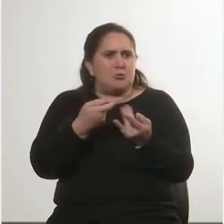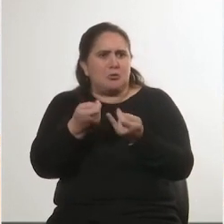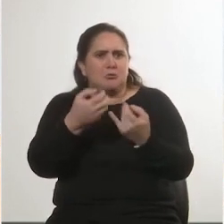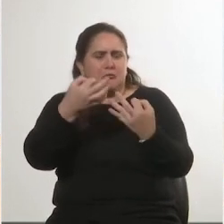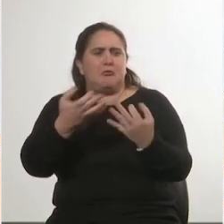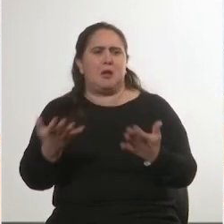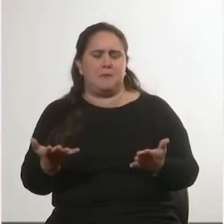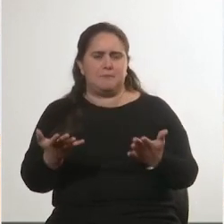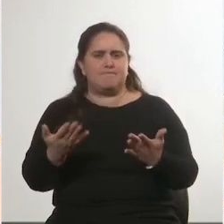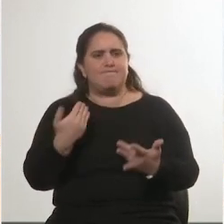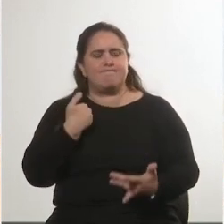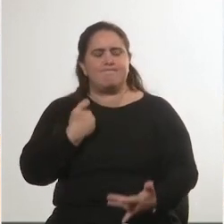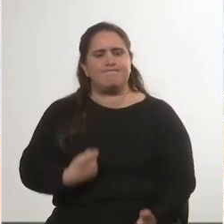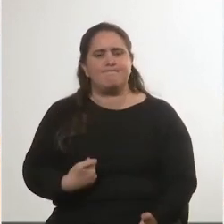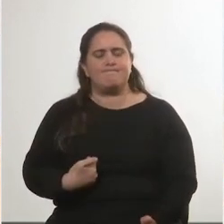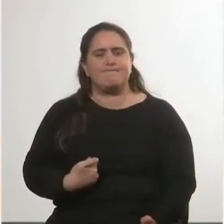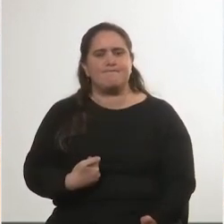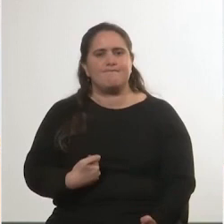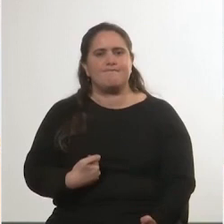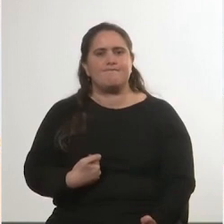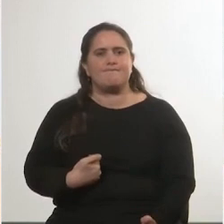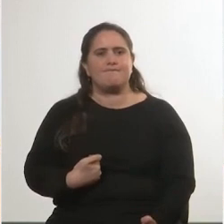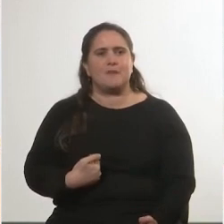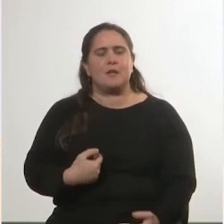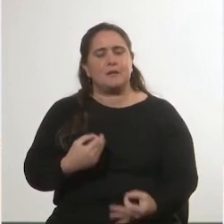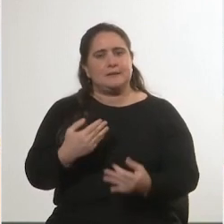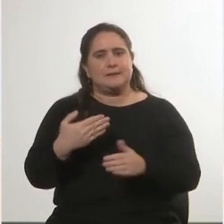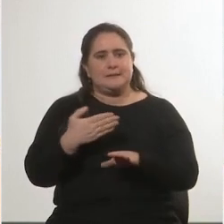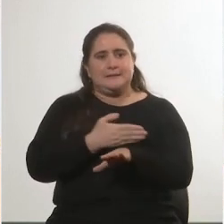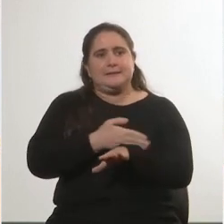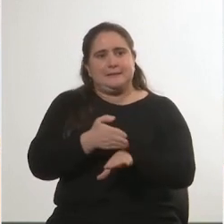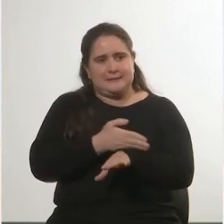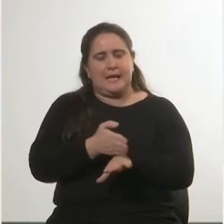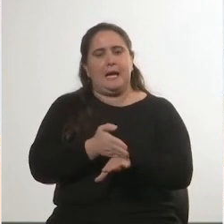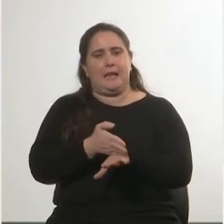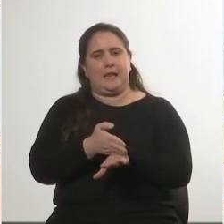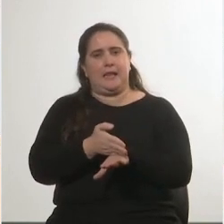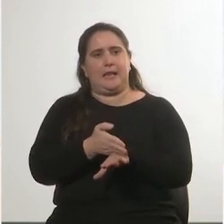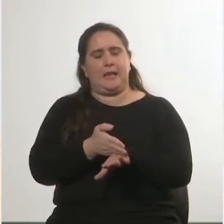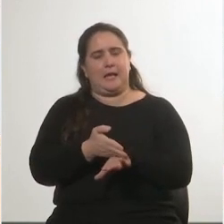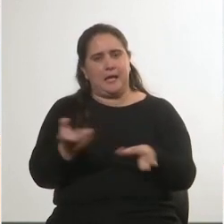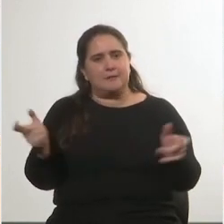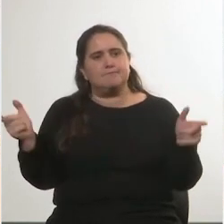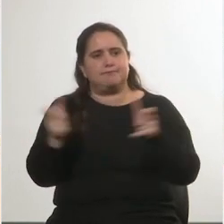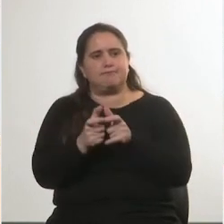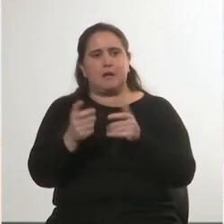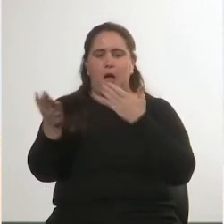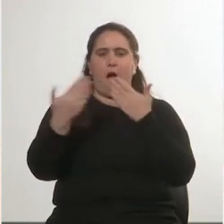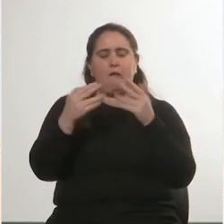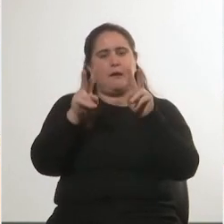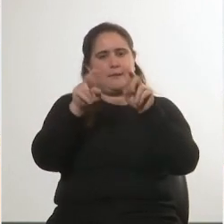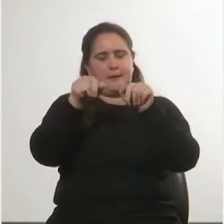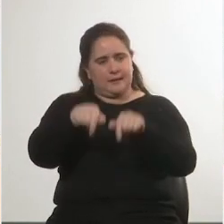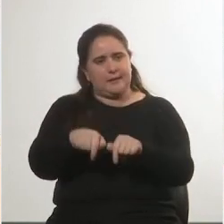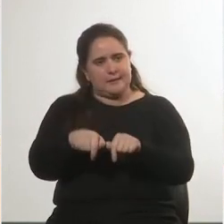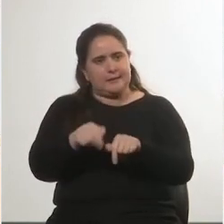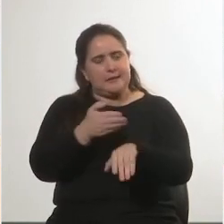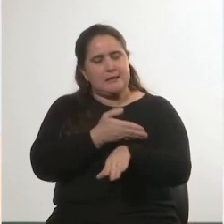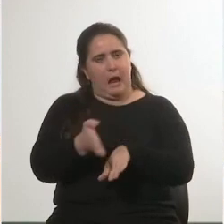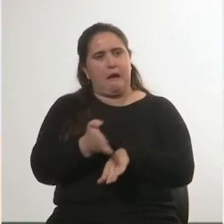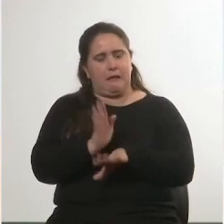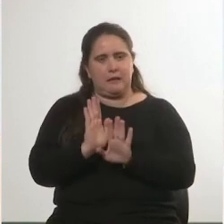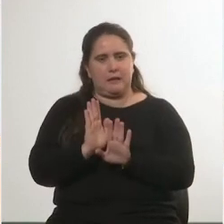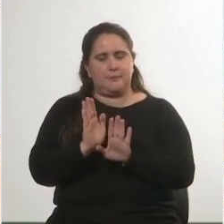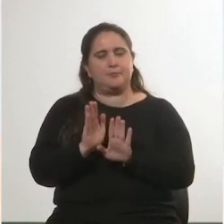controlada. Lamentablemente, bastante tarde nos juntamos todos a hablar de estos temas